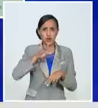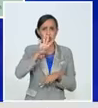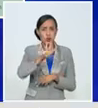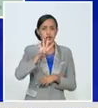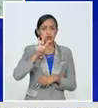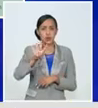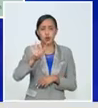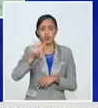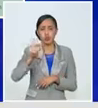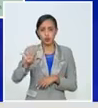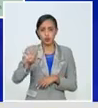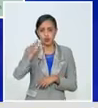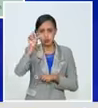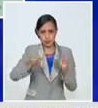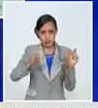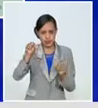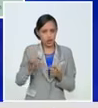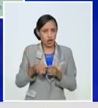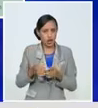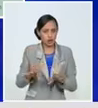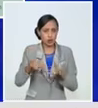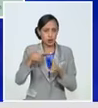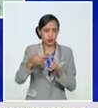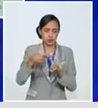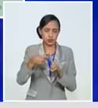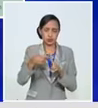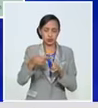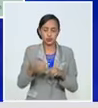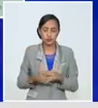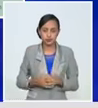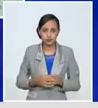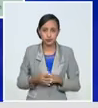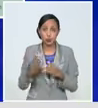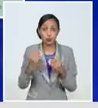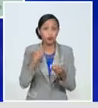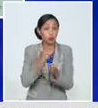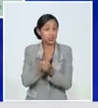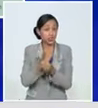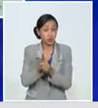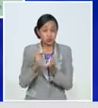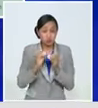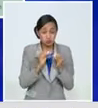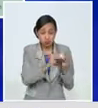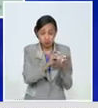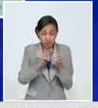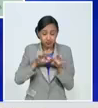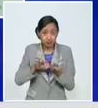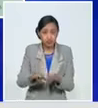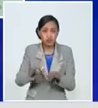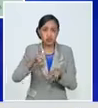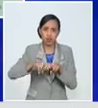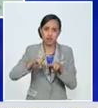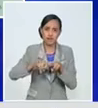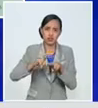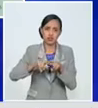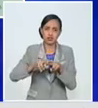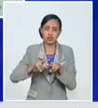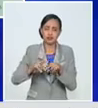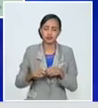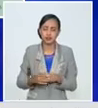444 casos autóctonos. Mucho riesgo de transmisión en la provincia.